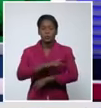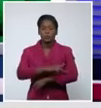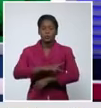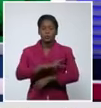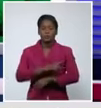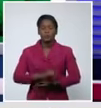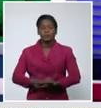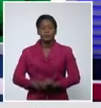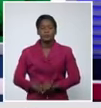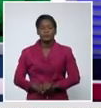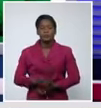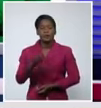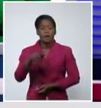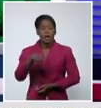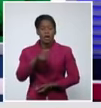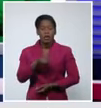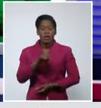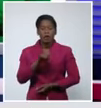Ayer